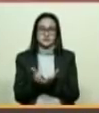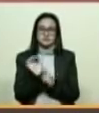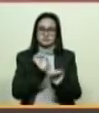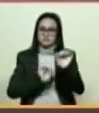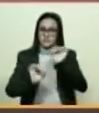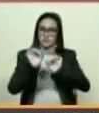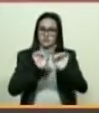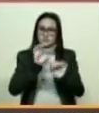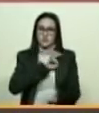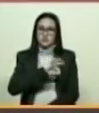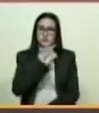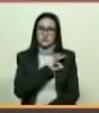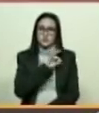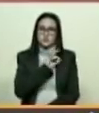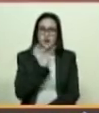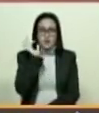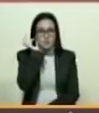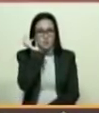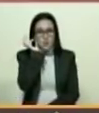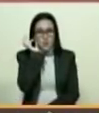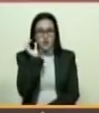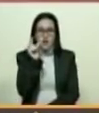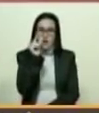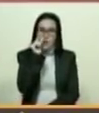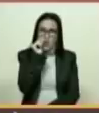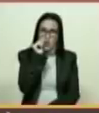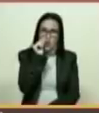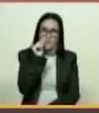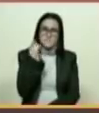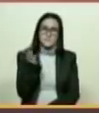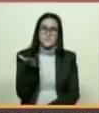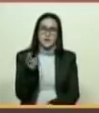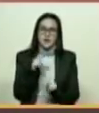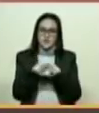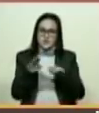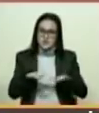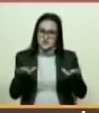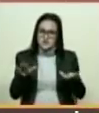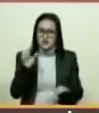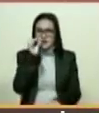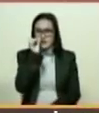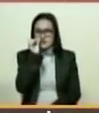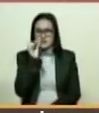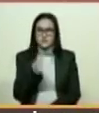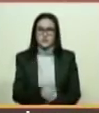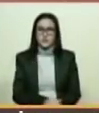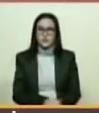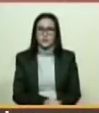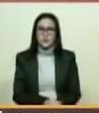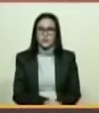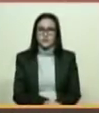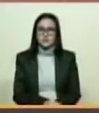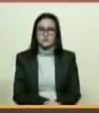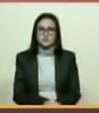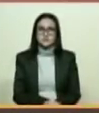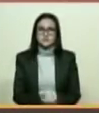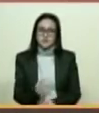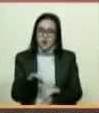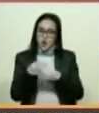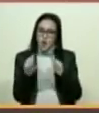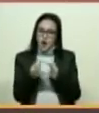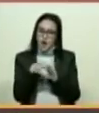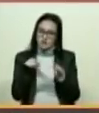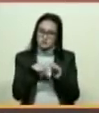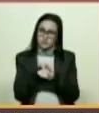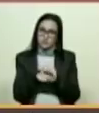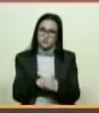protección social a las mujeres, a los hombres, a nuestras niñas, a nuestros niños, sobre todo a nuestros hogares.